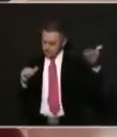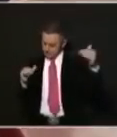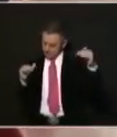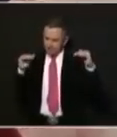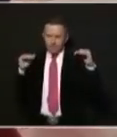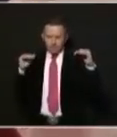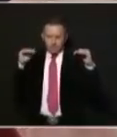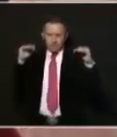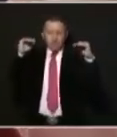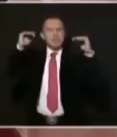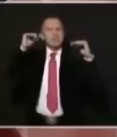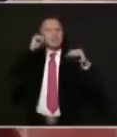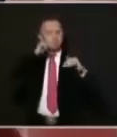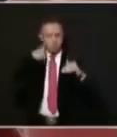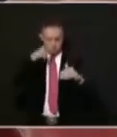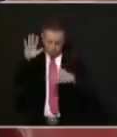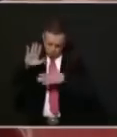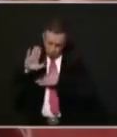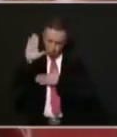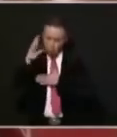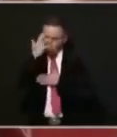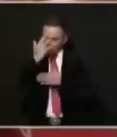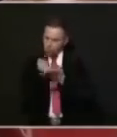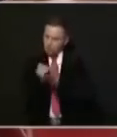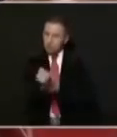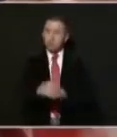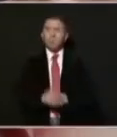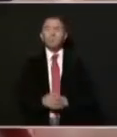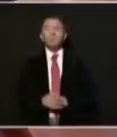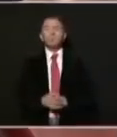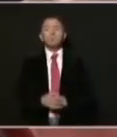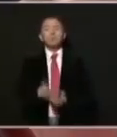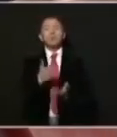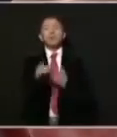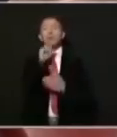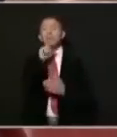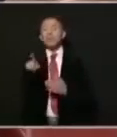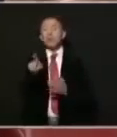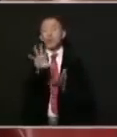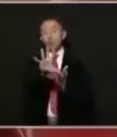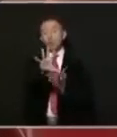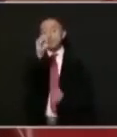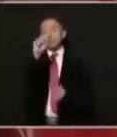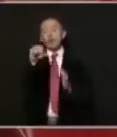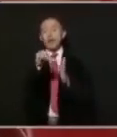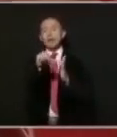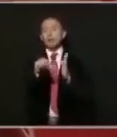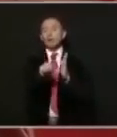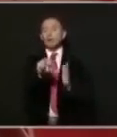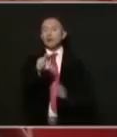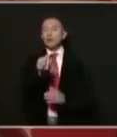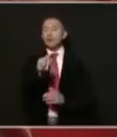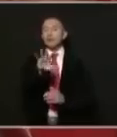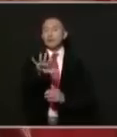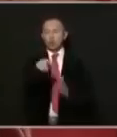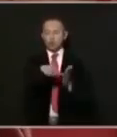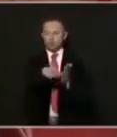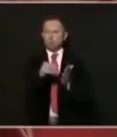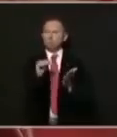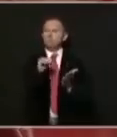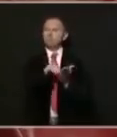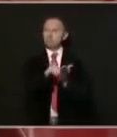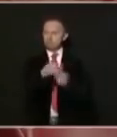también a reformar el artículo 35 de la Constitución para